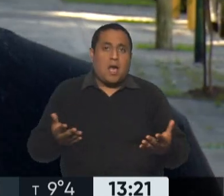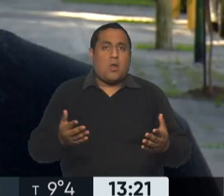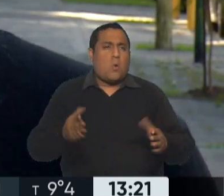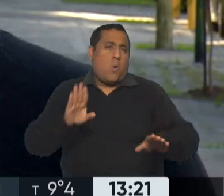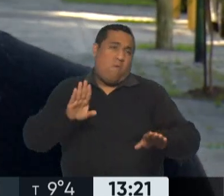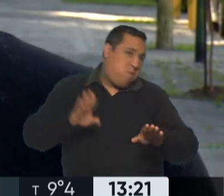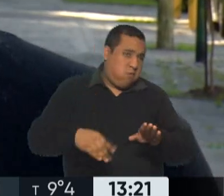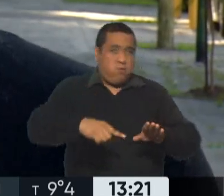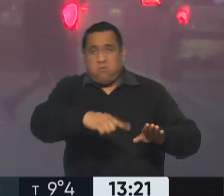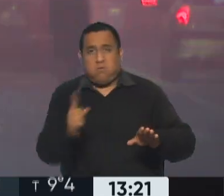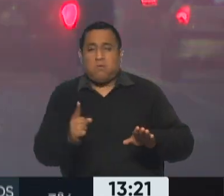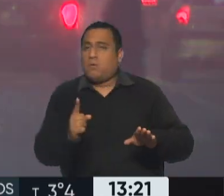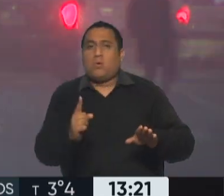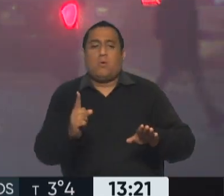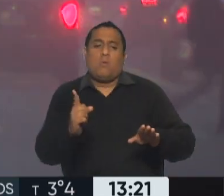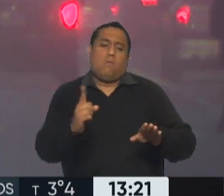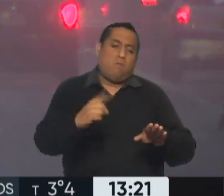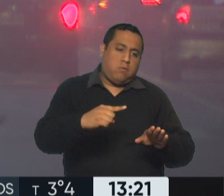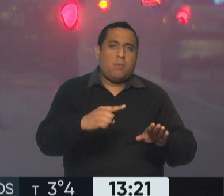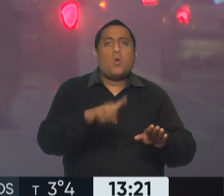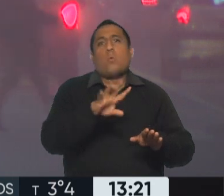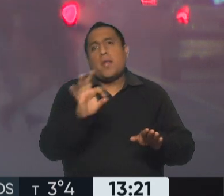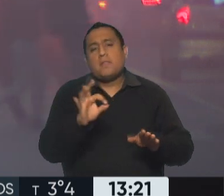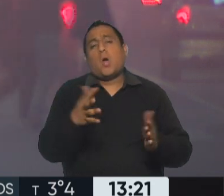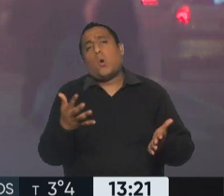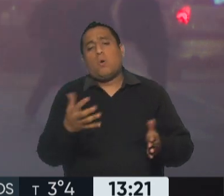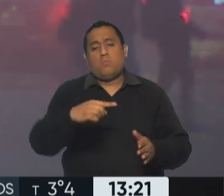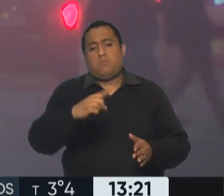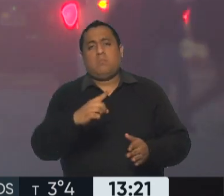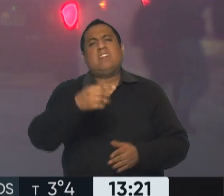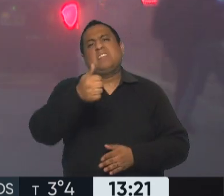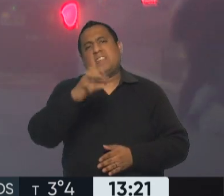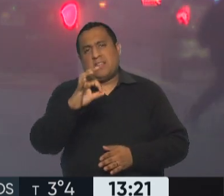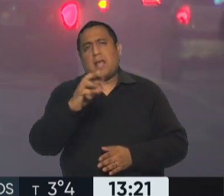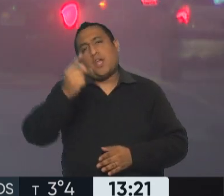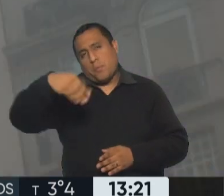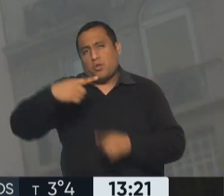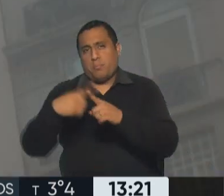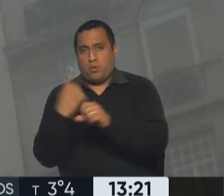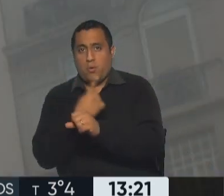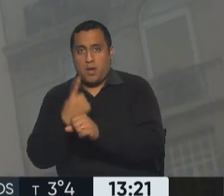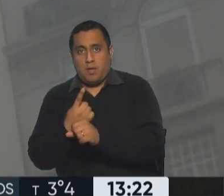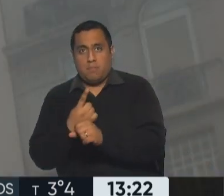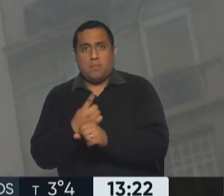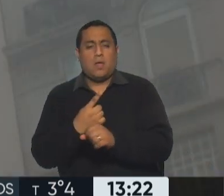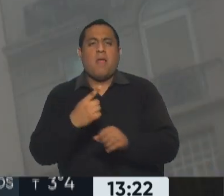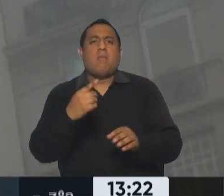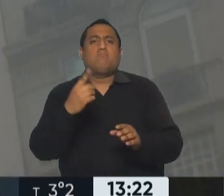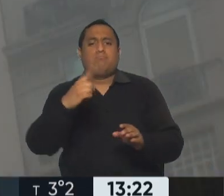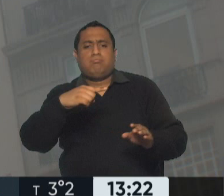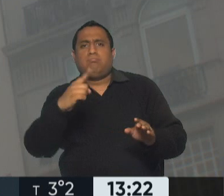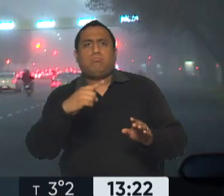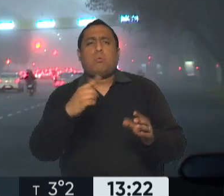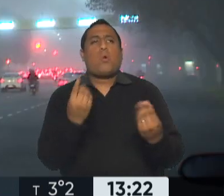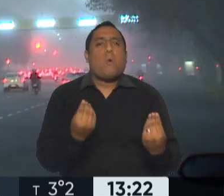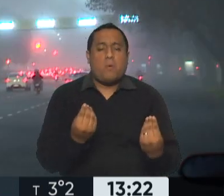debe disminuir a 40 o 60 kilómetros por hora. ¿Qué es lo que me va a indicar si debo descender a 40 o a 60? Es que